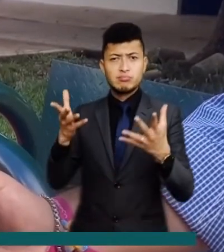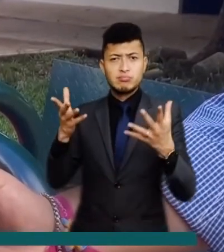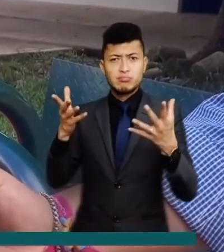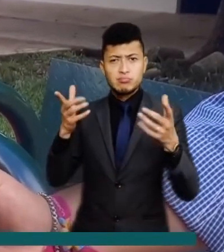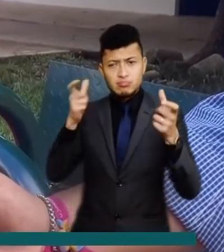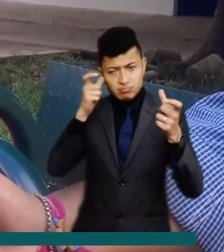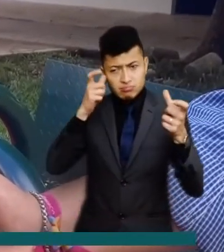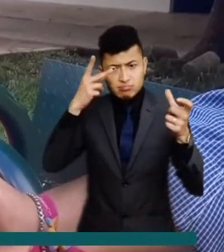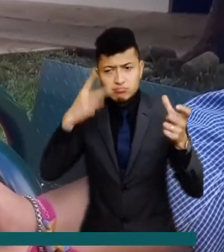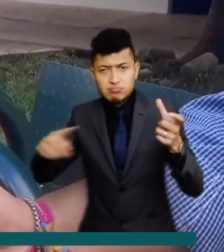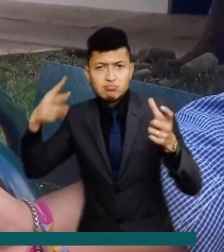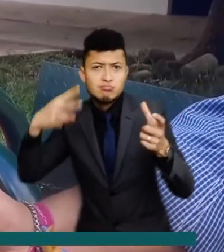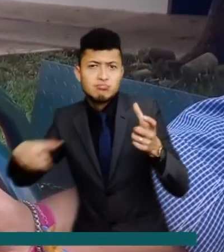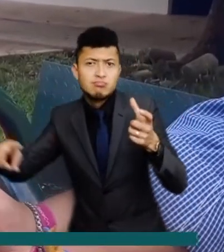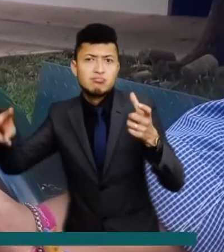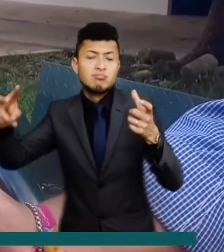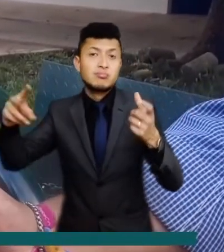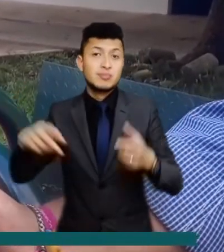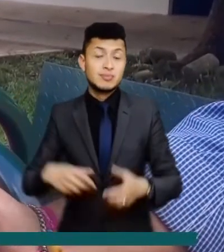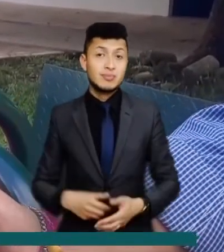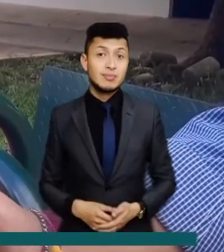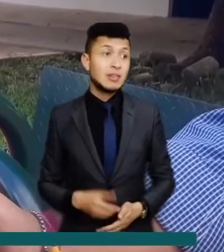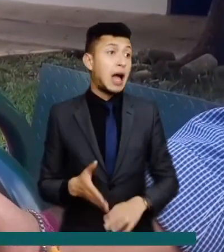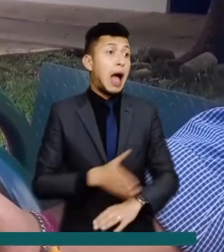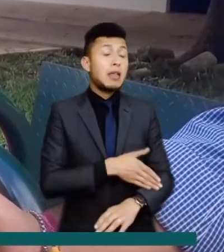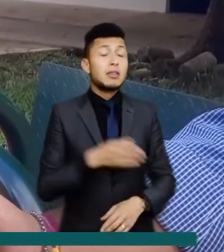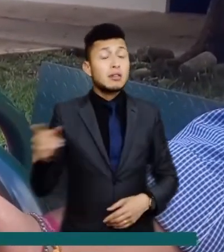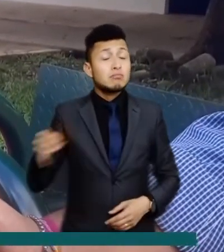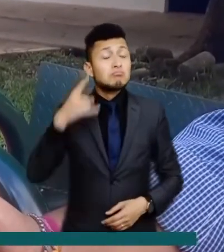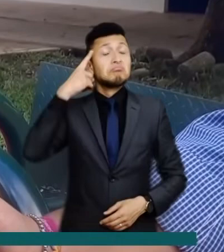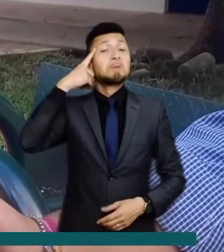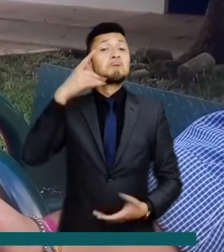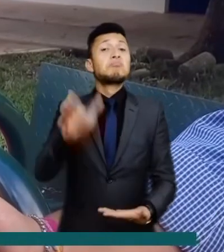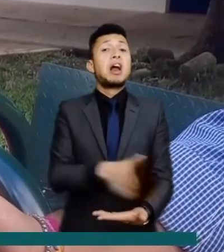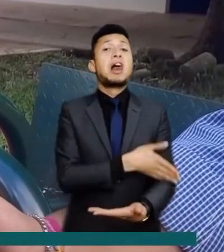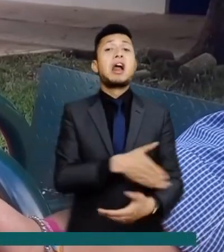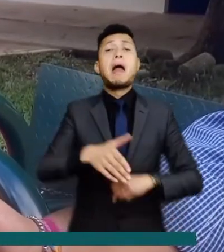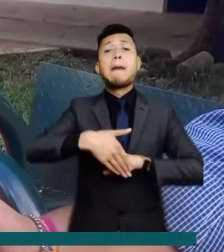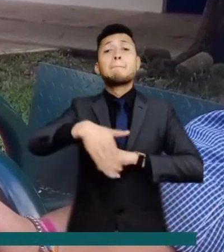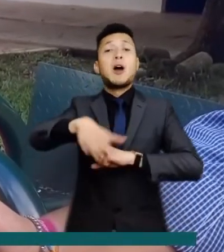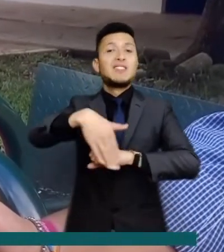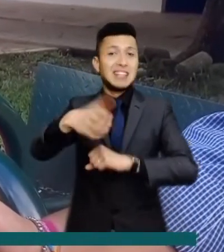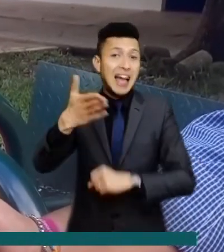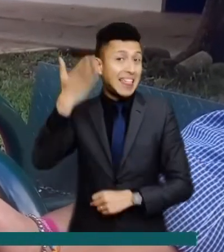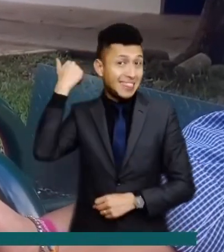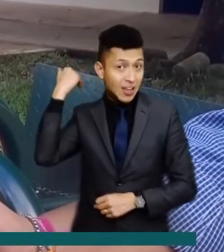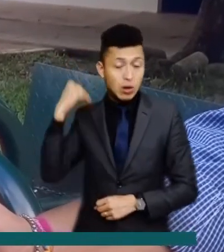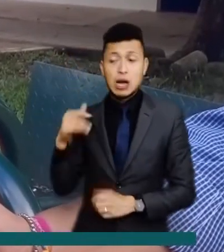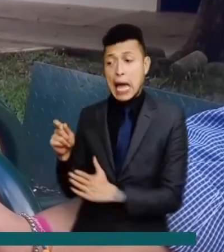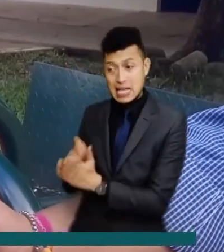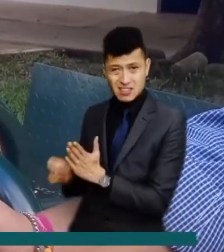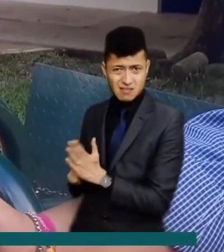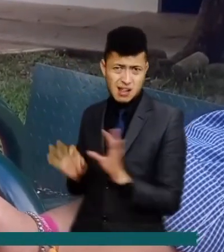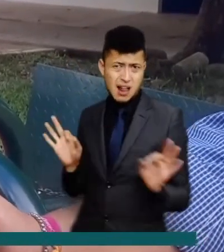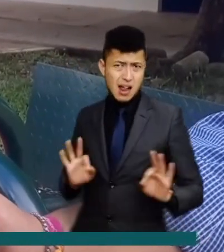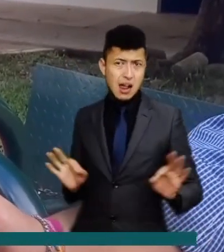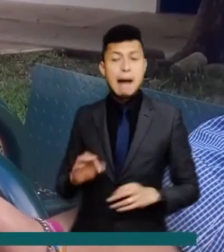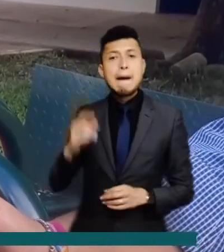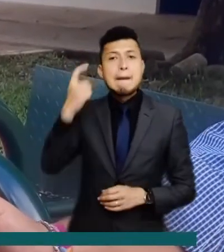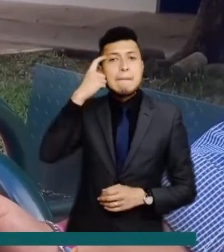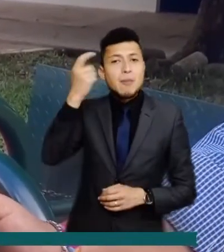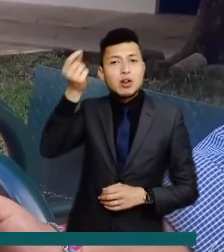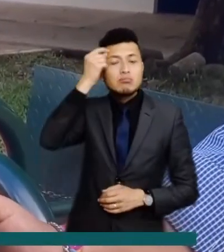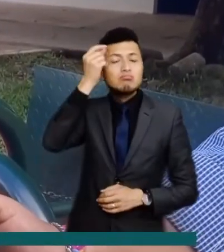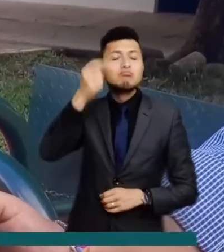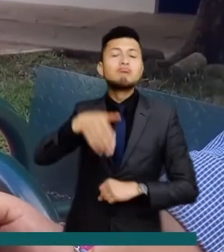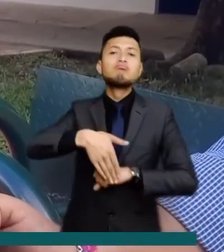andar. Uno cantaba lo que se le venía a la mente, como cuando uno sacaba una improvisación, antiguamente no se escribía, sino que eso quedaba en la memoria.